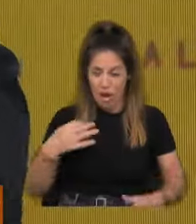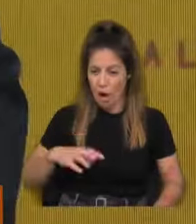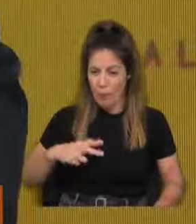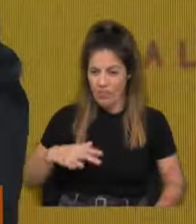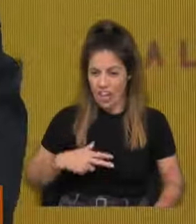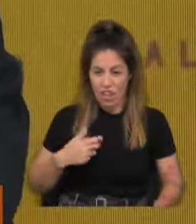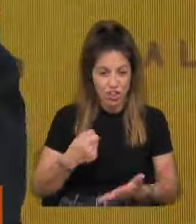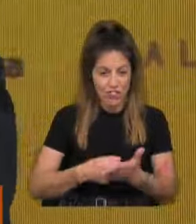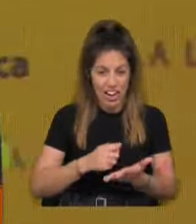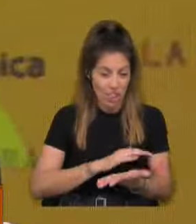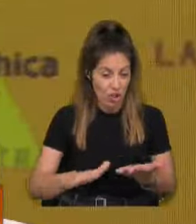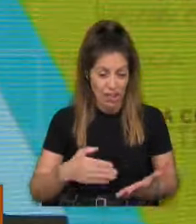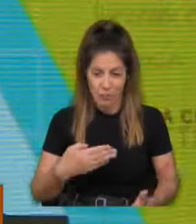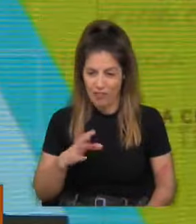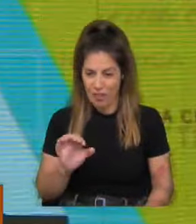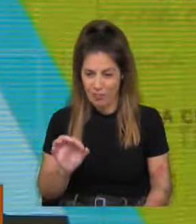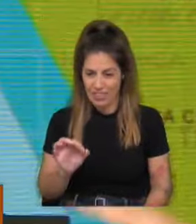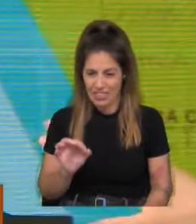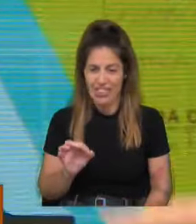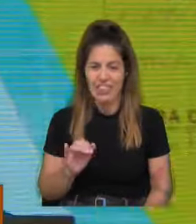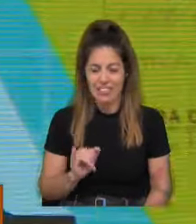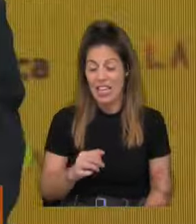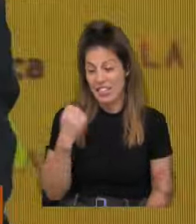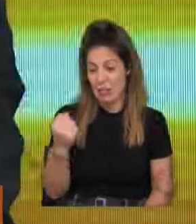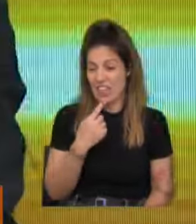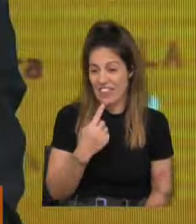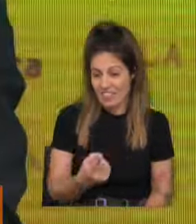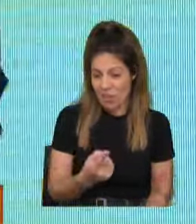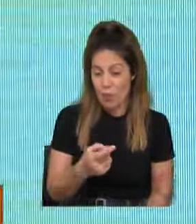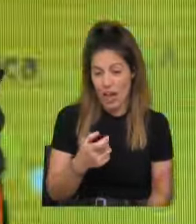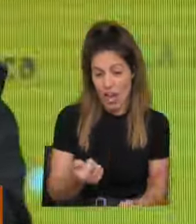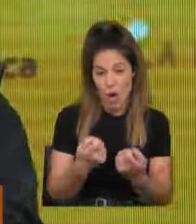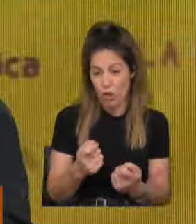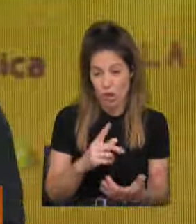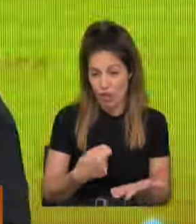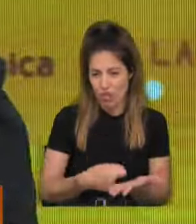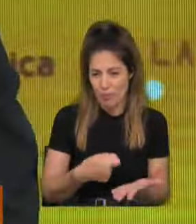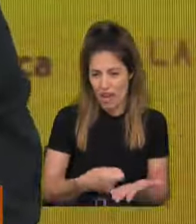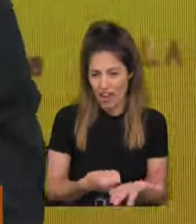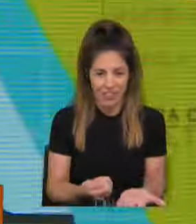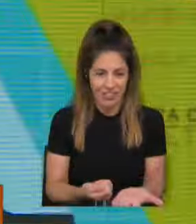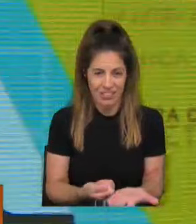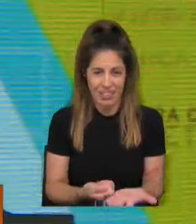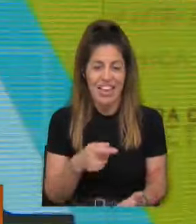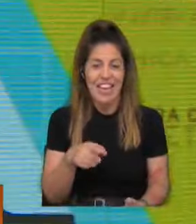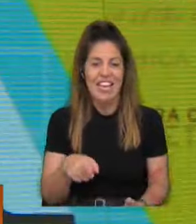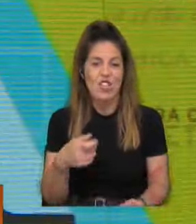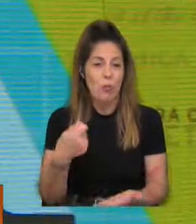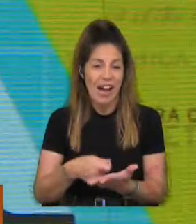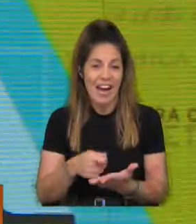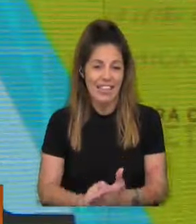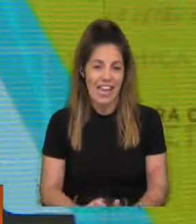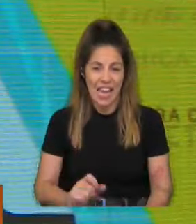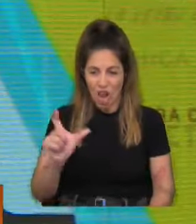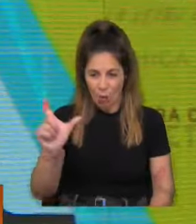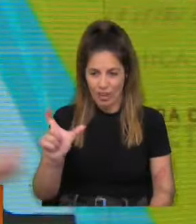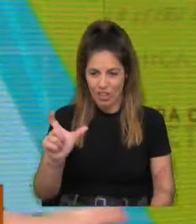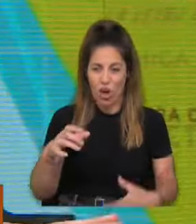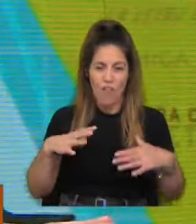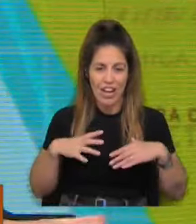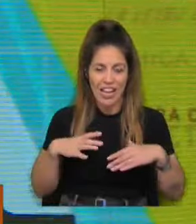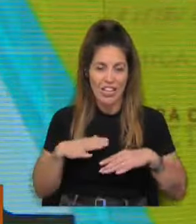gratis para el bps Entonces es importante decirlo porque hay costos hay que no se pagan Pero entonces eso pagaría el aumento de la pasividad mínima